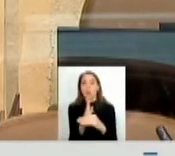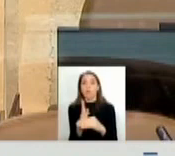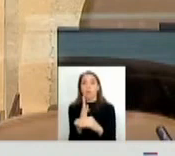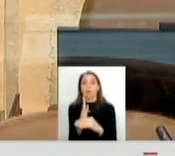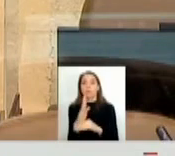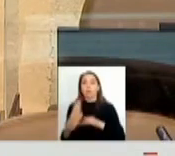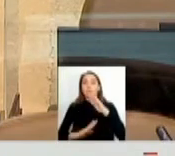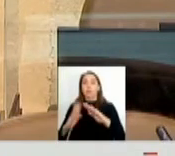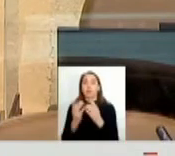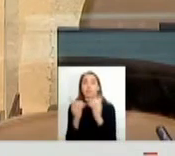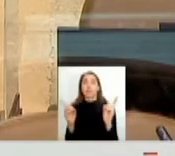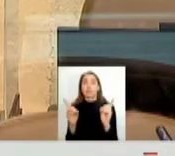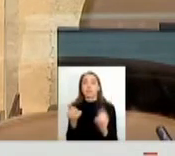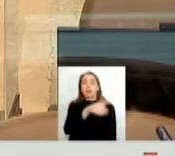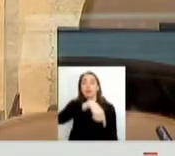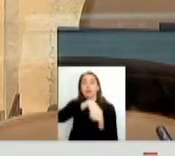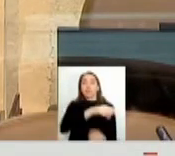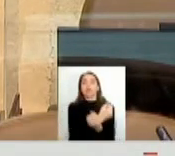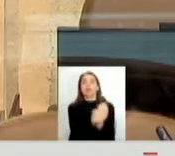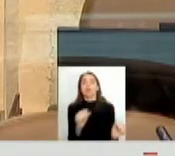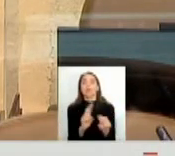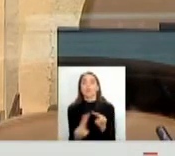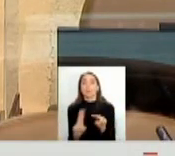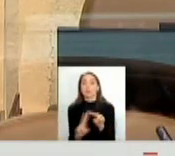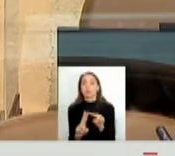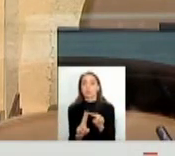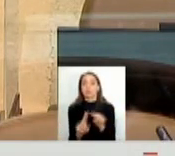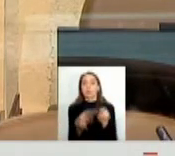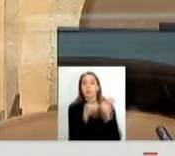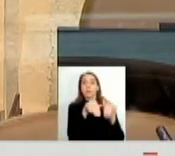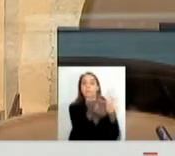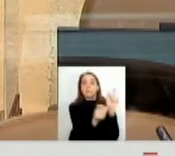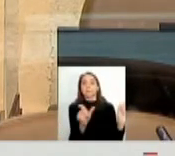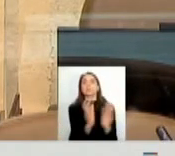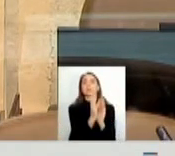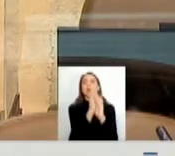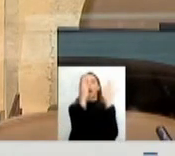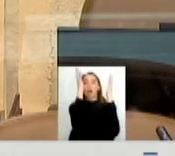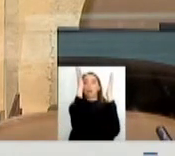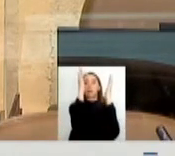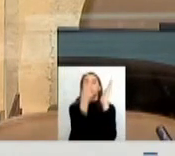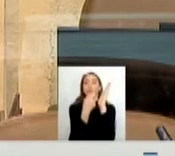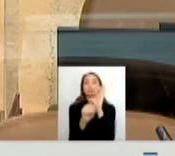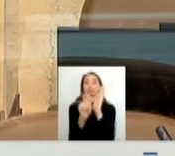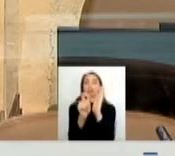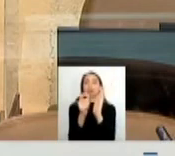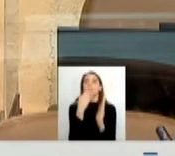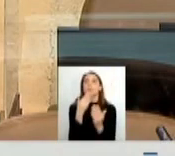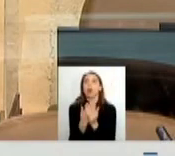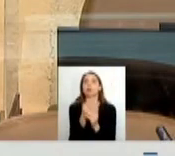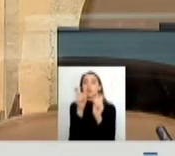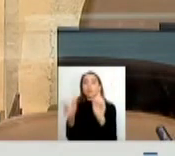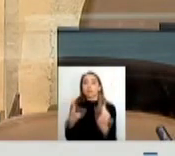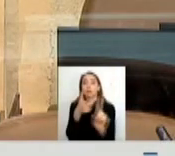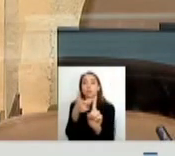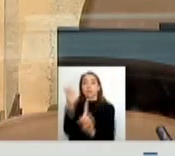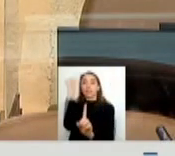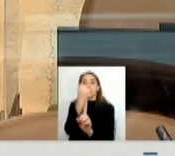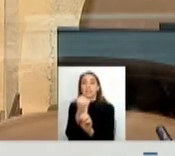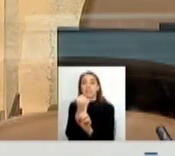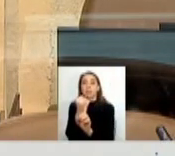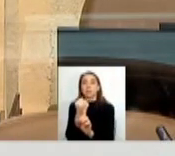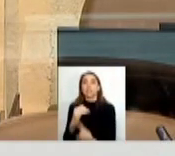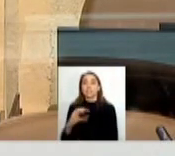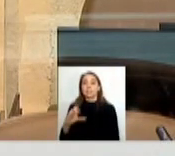democracia, no son capaces de hacerlo. Son los mismos que aplauden y validan cuando a criminales como Celestino Córdoba se